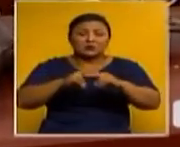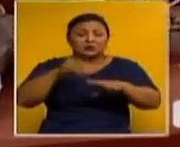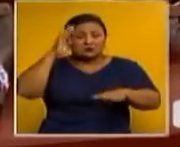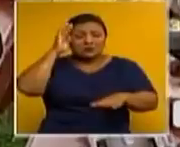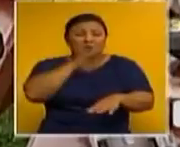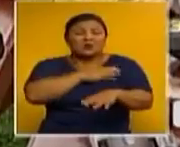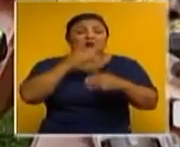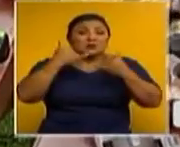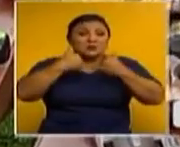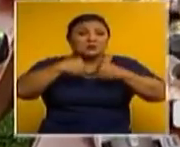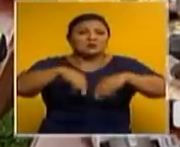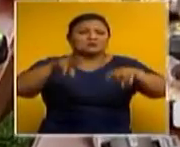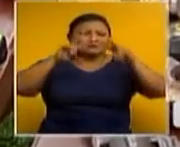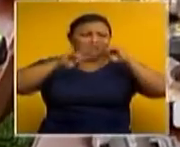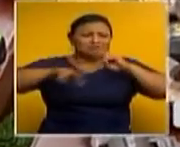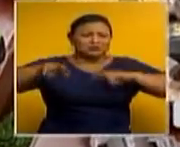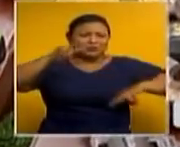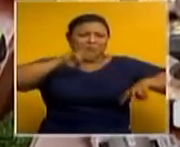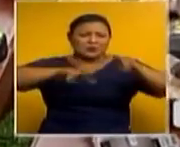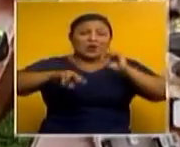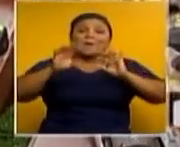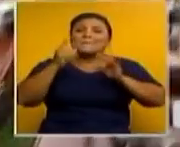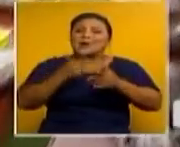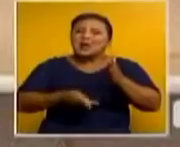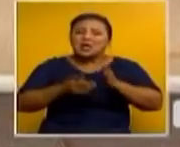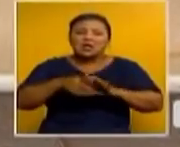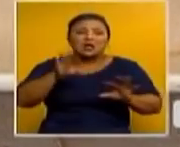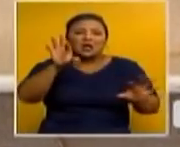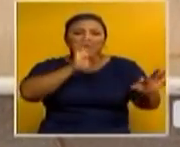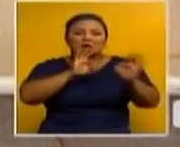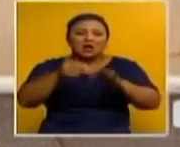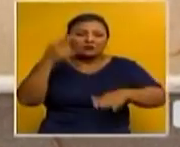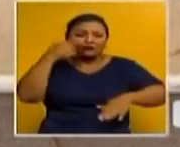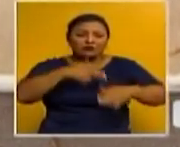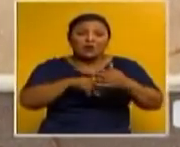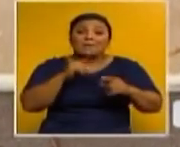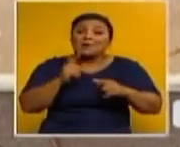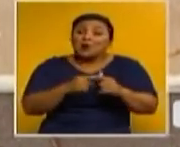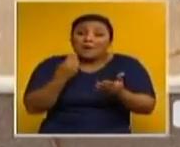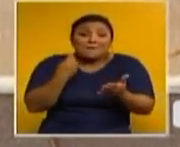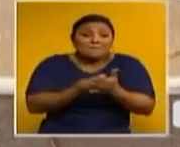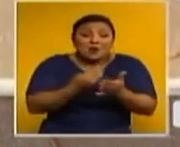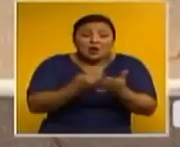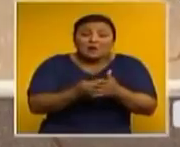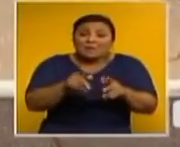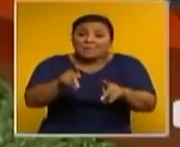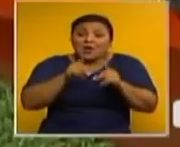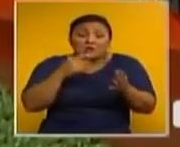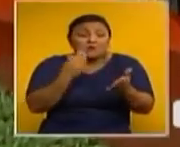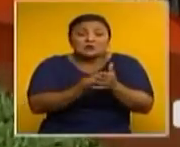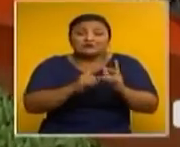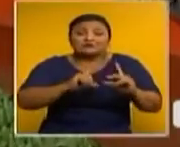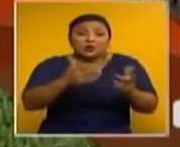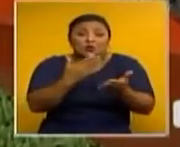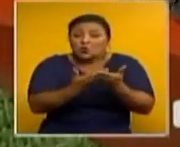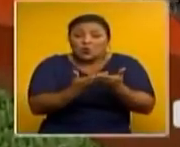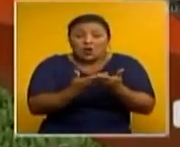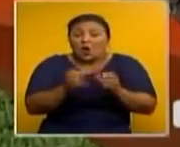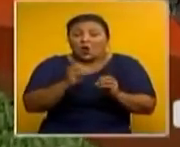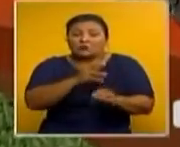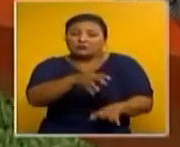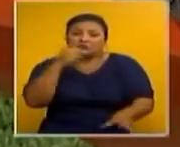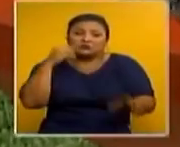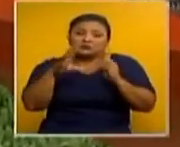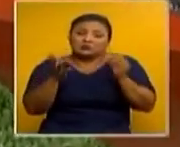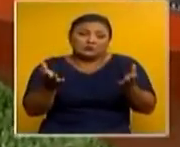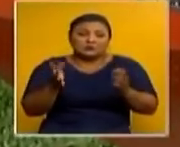continuarán con los operativos para retirar armas que no cuenten con un documento o permiso en las calles. Abraham